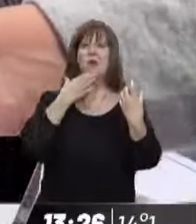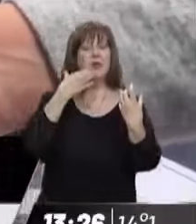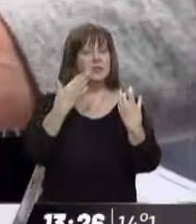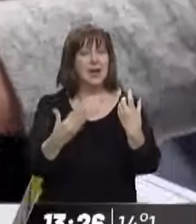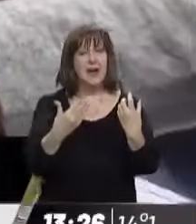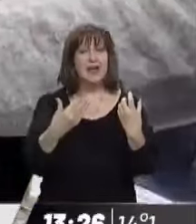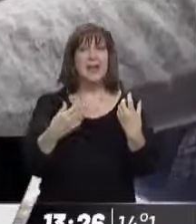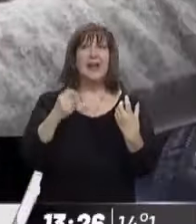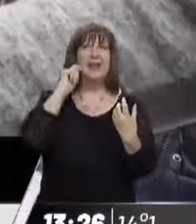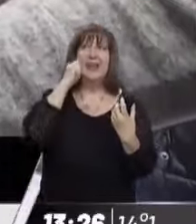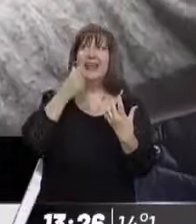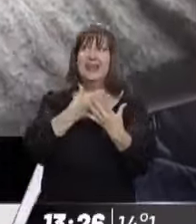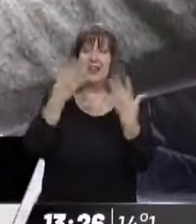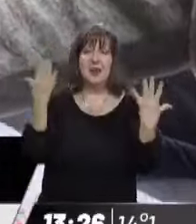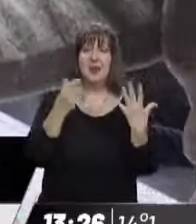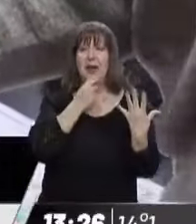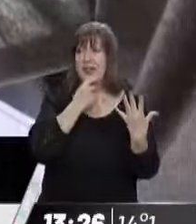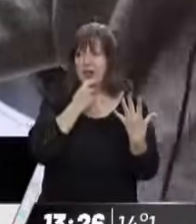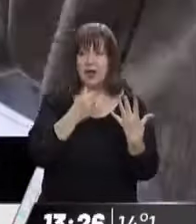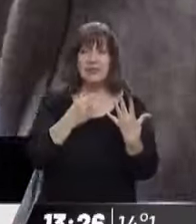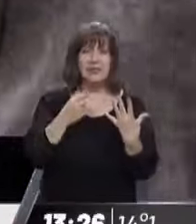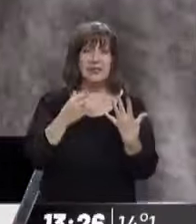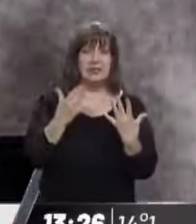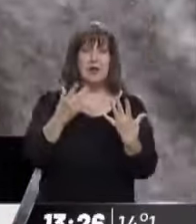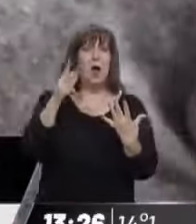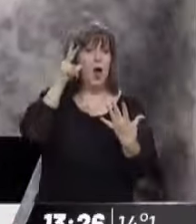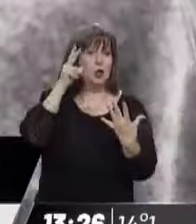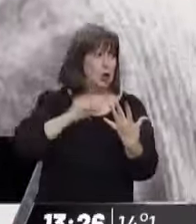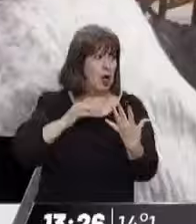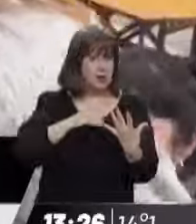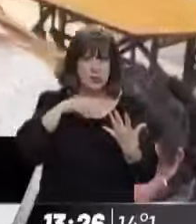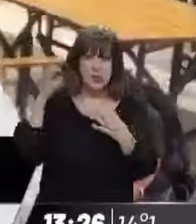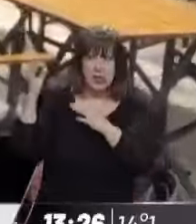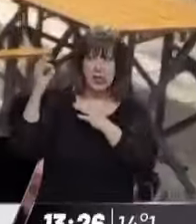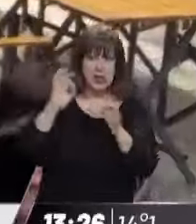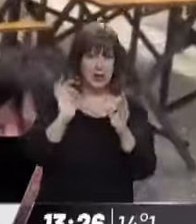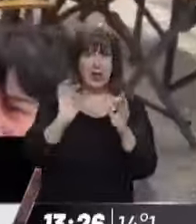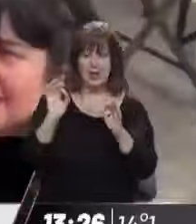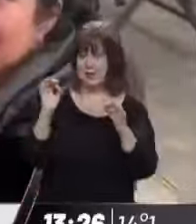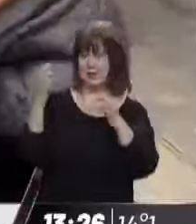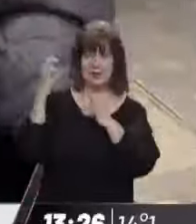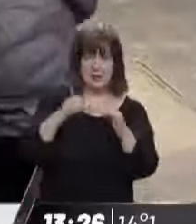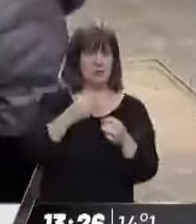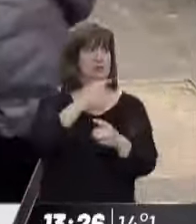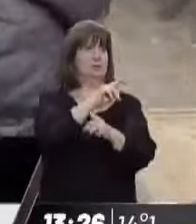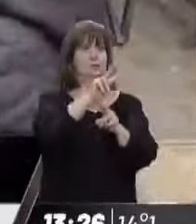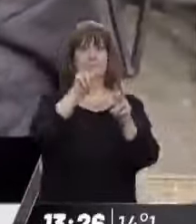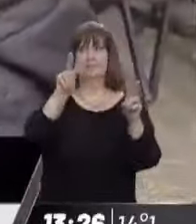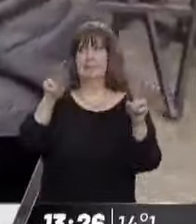agradecida de lindo que está ahora actualmente en Mendoza. Hace como 8 años que no venía. Y 8 años, muchísimo